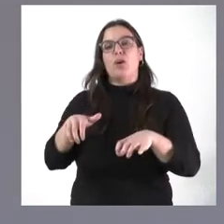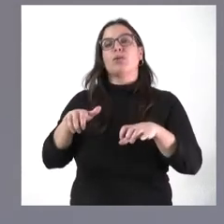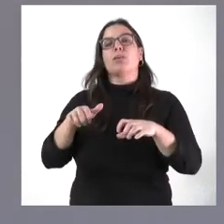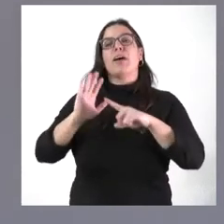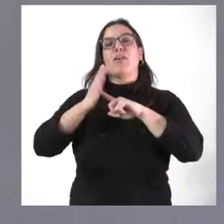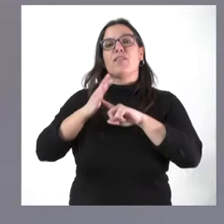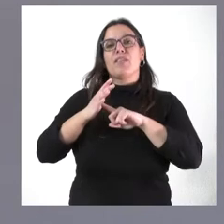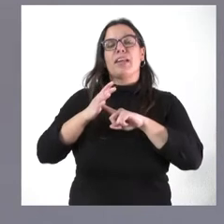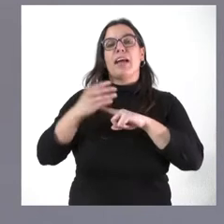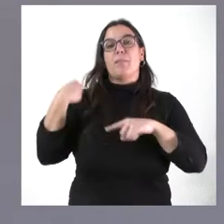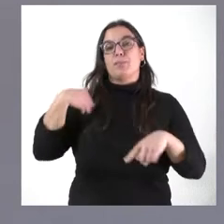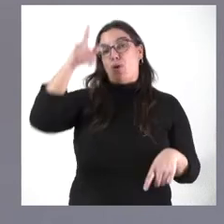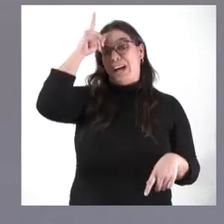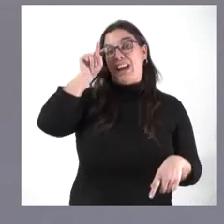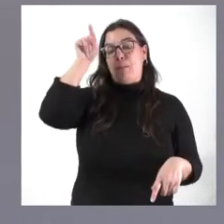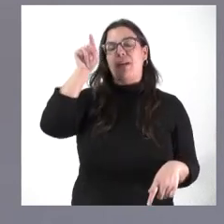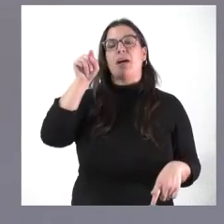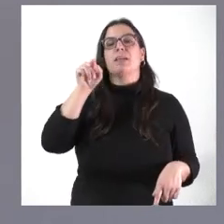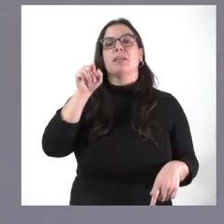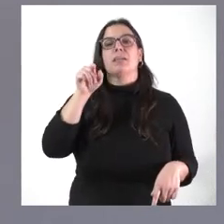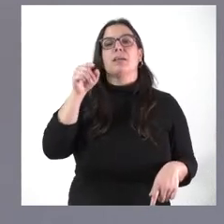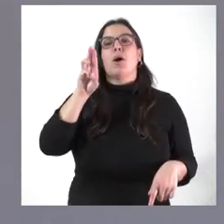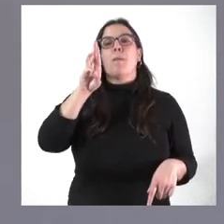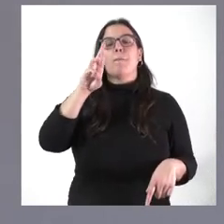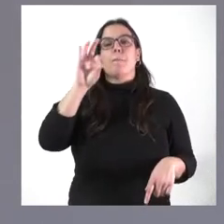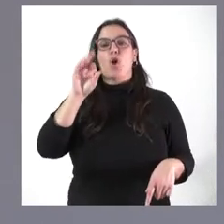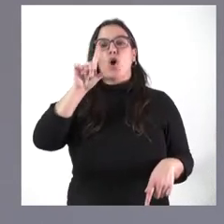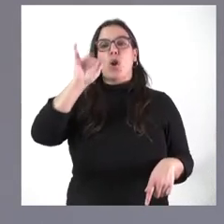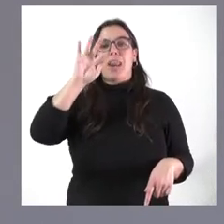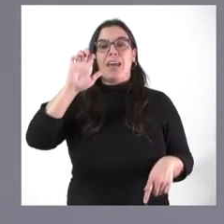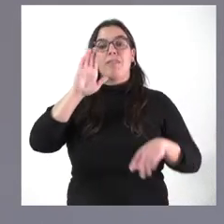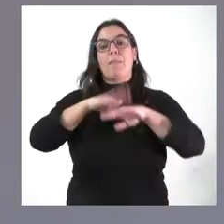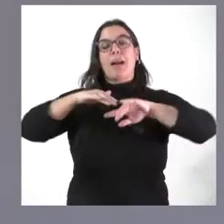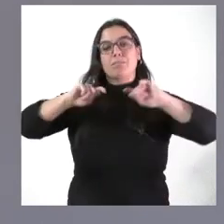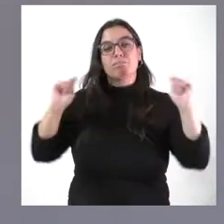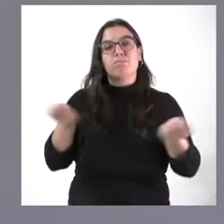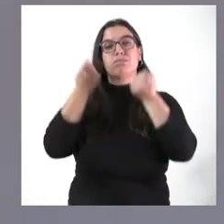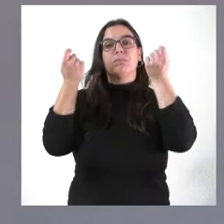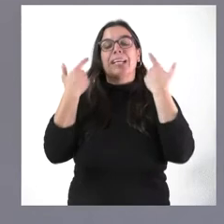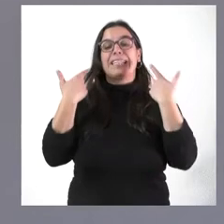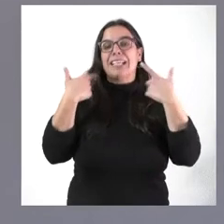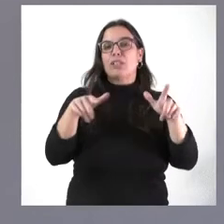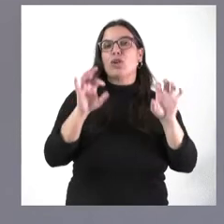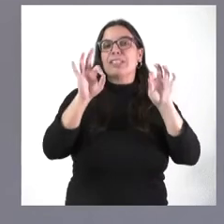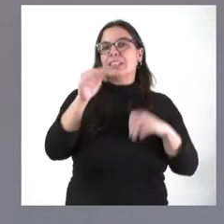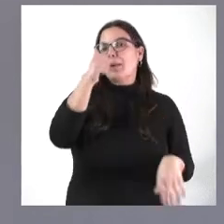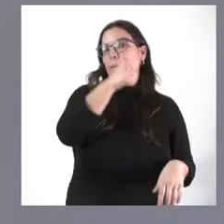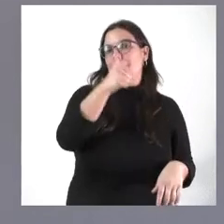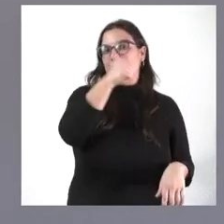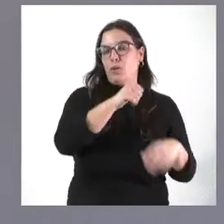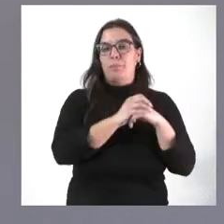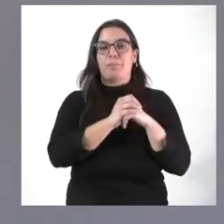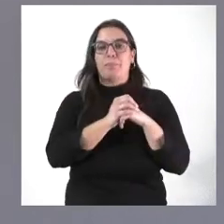en disheldoorg y que sirve para la promoción Internacional del sector vitivinícola en este caso